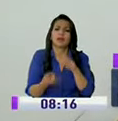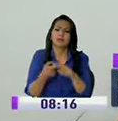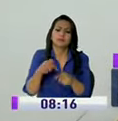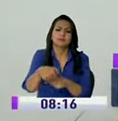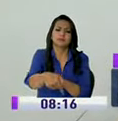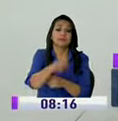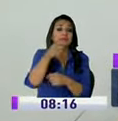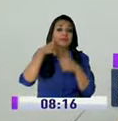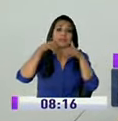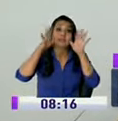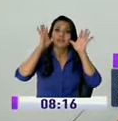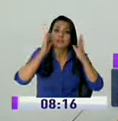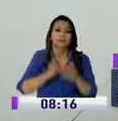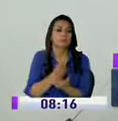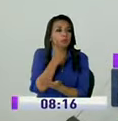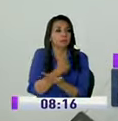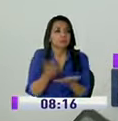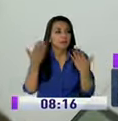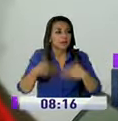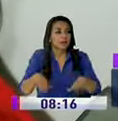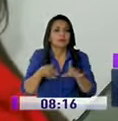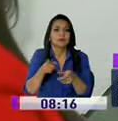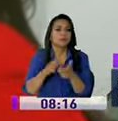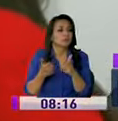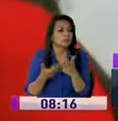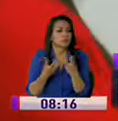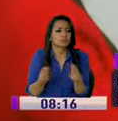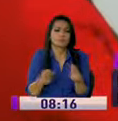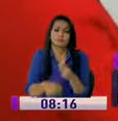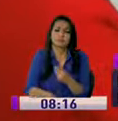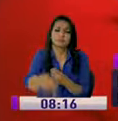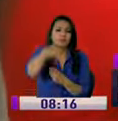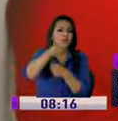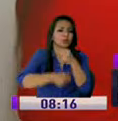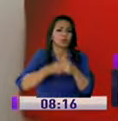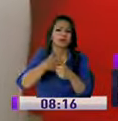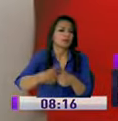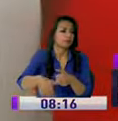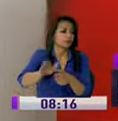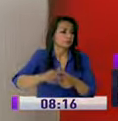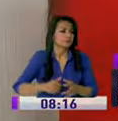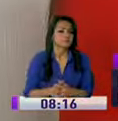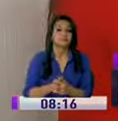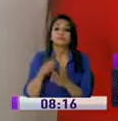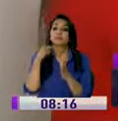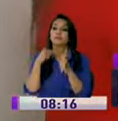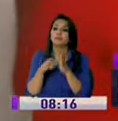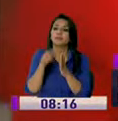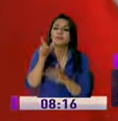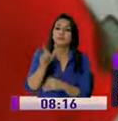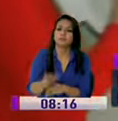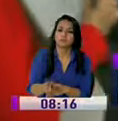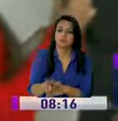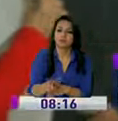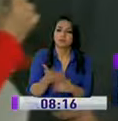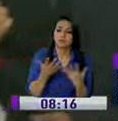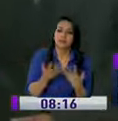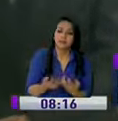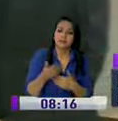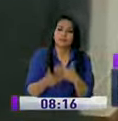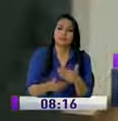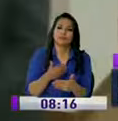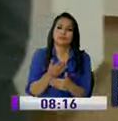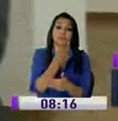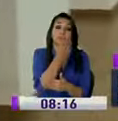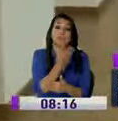es decir, no es que en una semana tienen que solucionar el tema, esto estará vigente durante todo el año. En el caso de que un ciudadano realice este proceso a